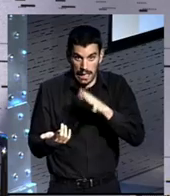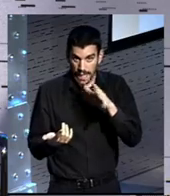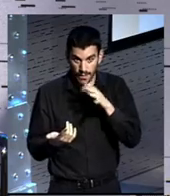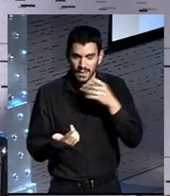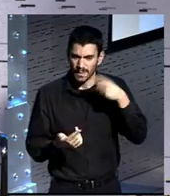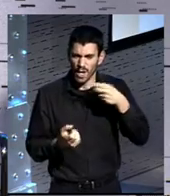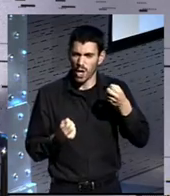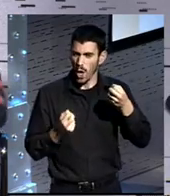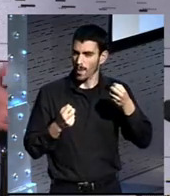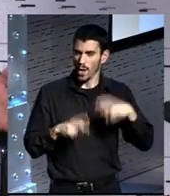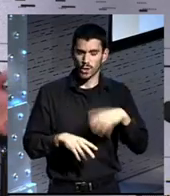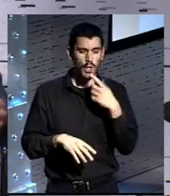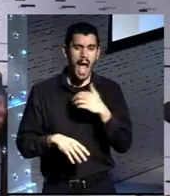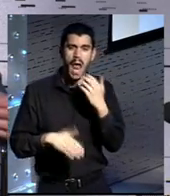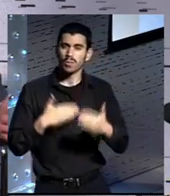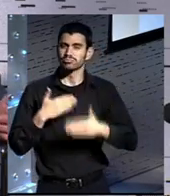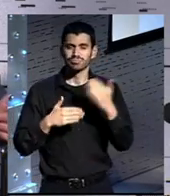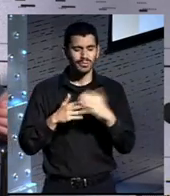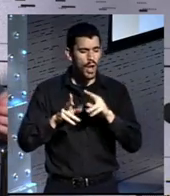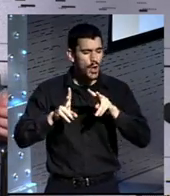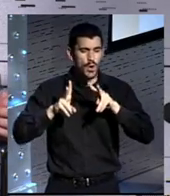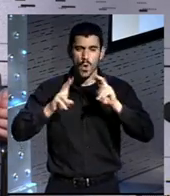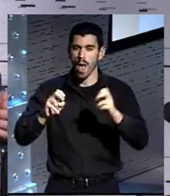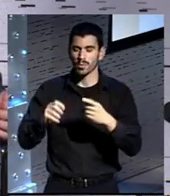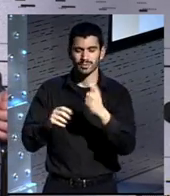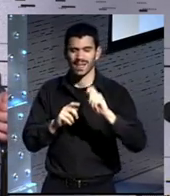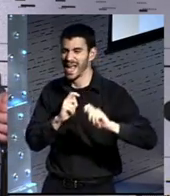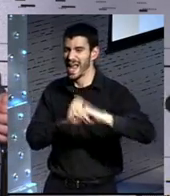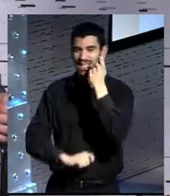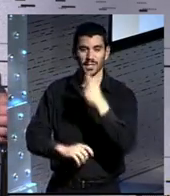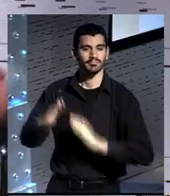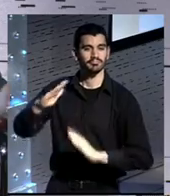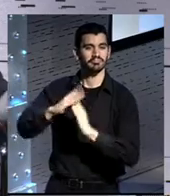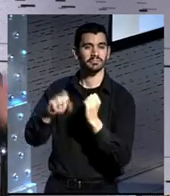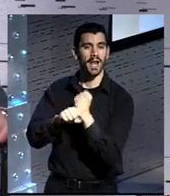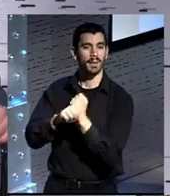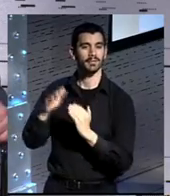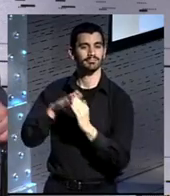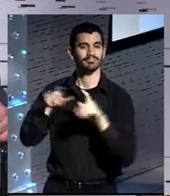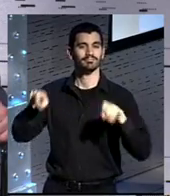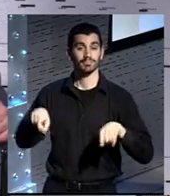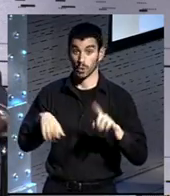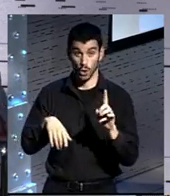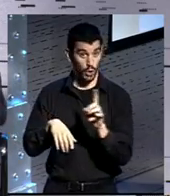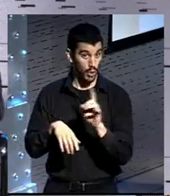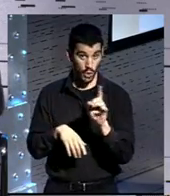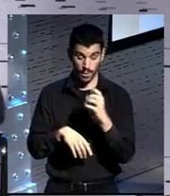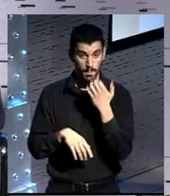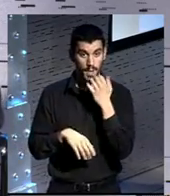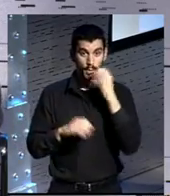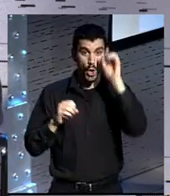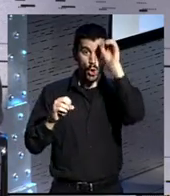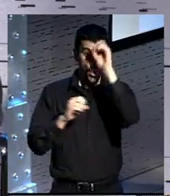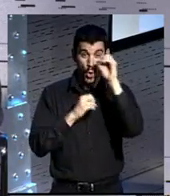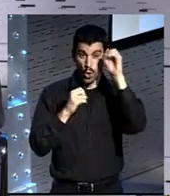bien y quedarte ahí. Yo me fijo en Google o en otros ganadores de Internet y es que cada año es diferente a lo que había el año pasado. Es decir, es que